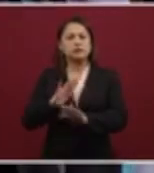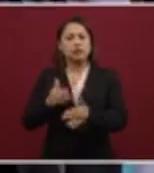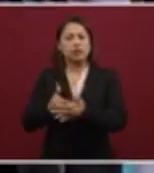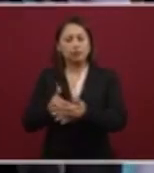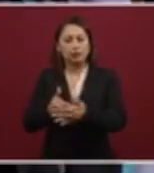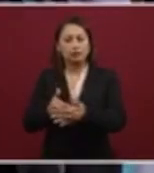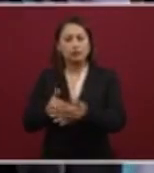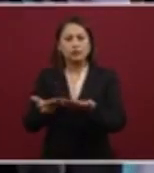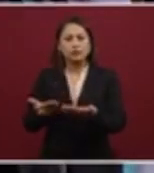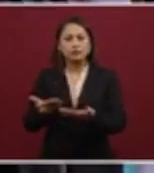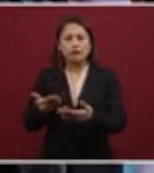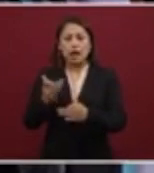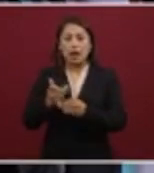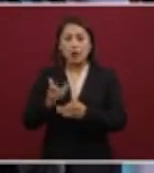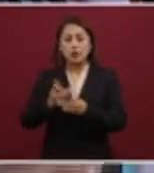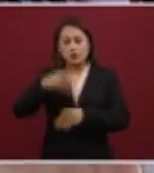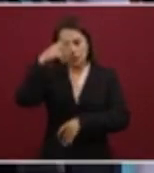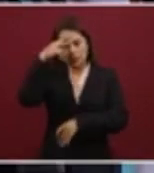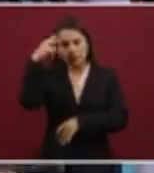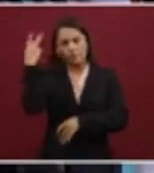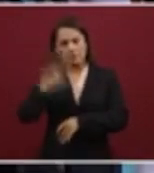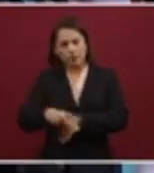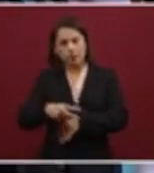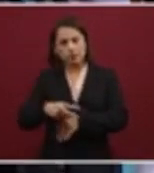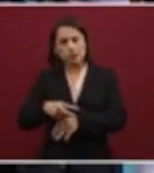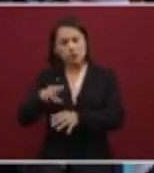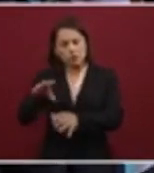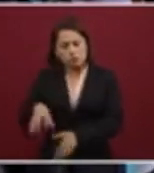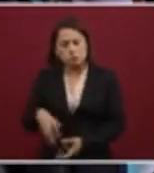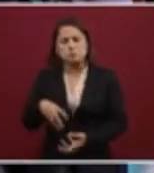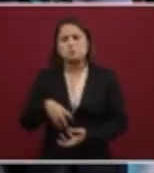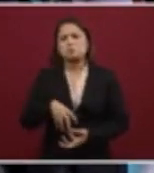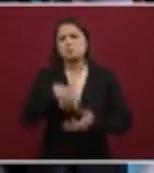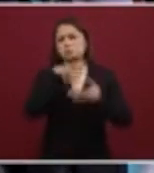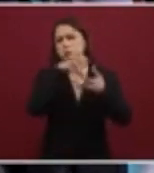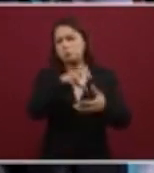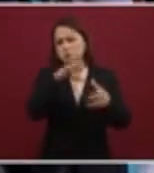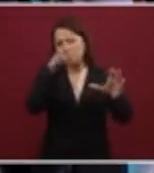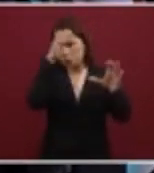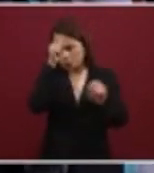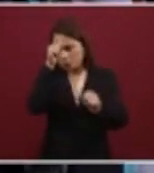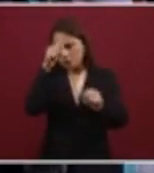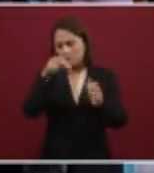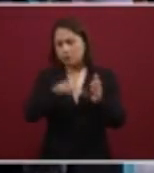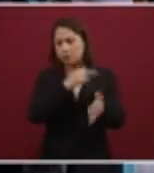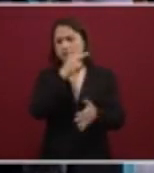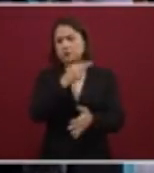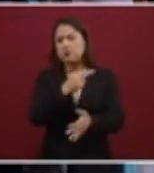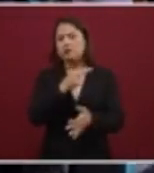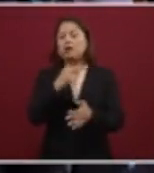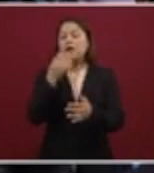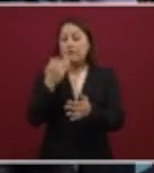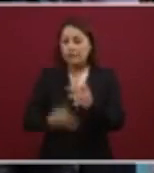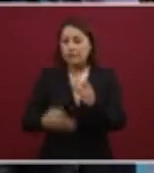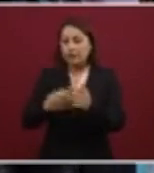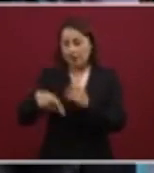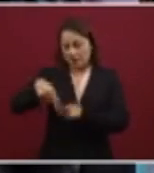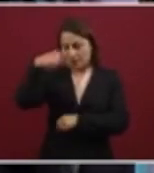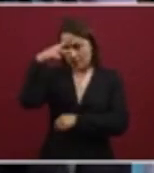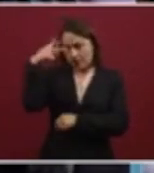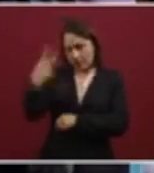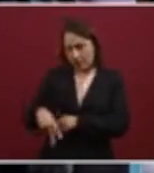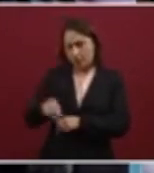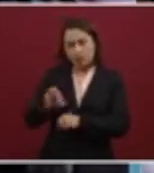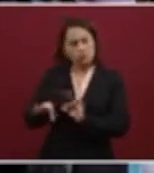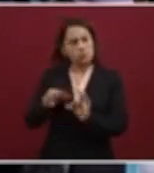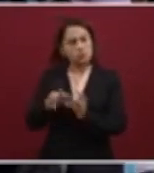todo al Tratado de Libre Comercio, se ha avalado en el Senado de México, falta en el de Estados Unidos, en el Parlamento de Estados